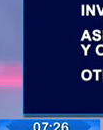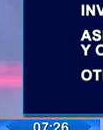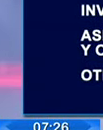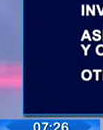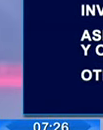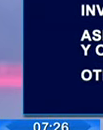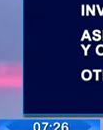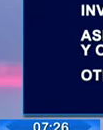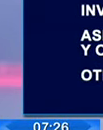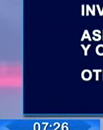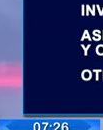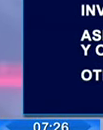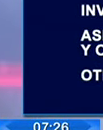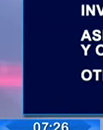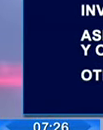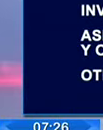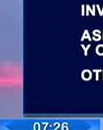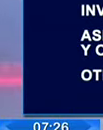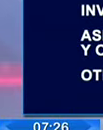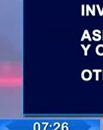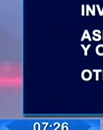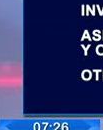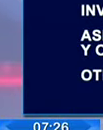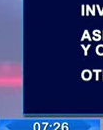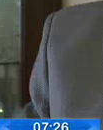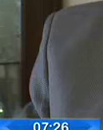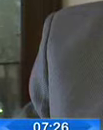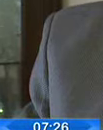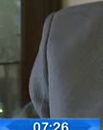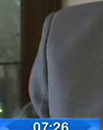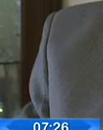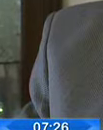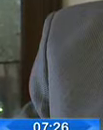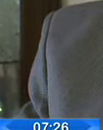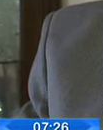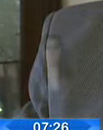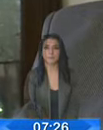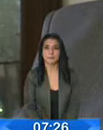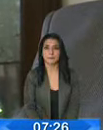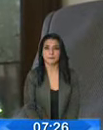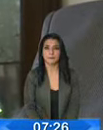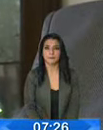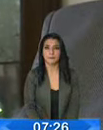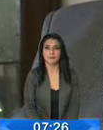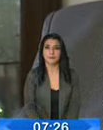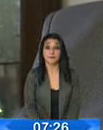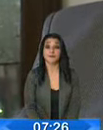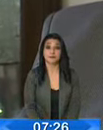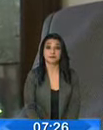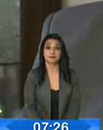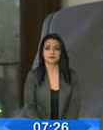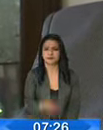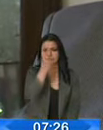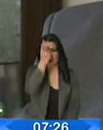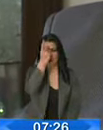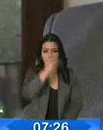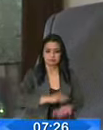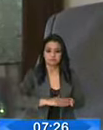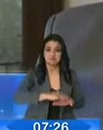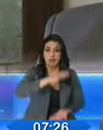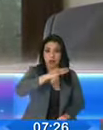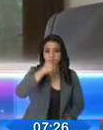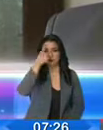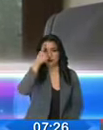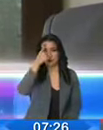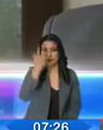otros, 9.145 millones. El endeudamiento es tan alto que más bien nosotros creíamos que iba a ser un